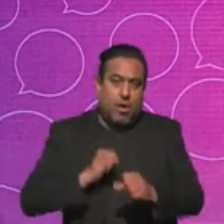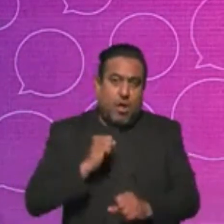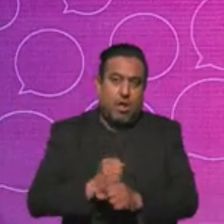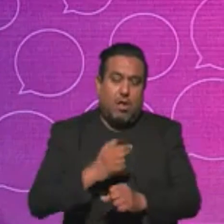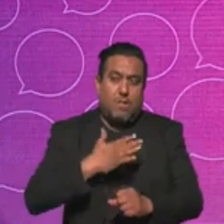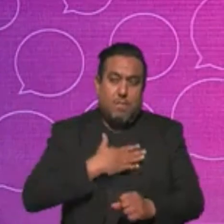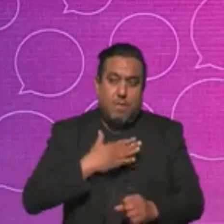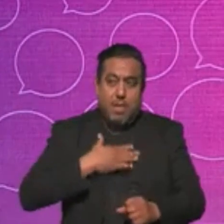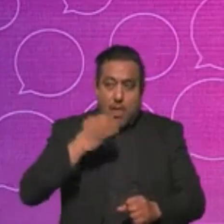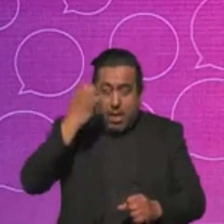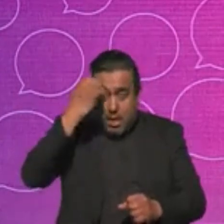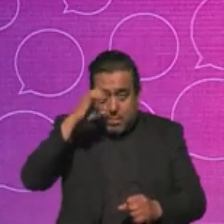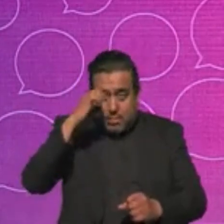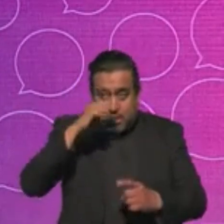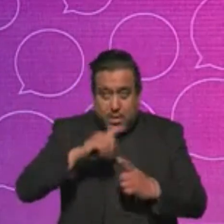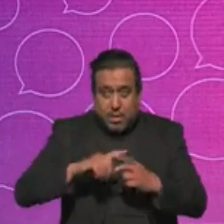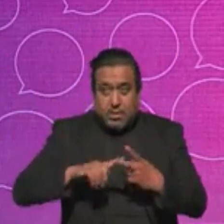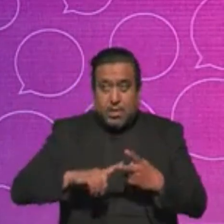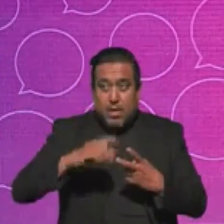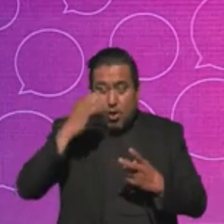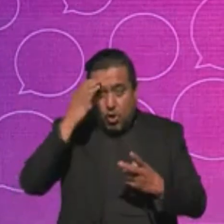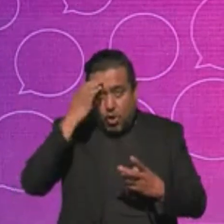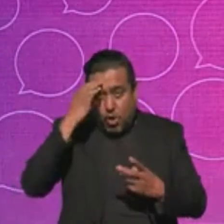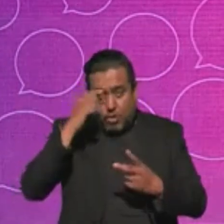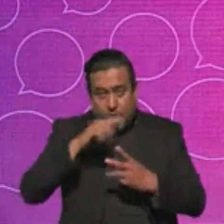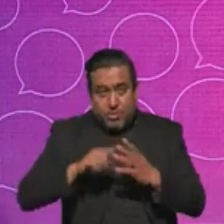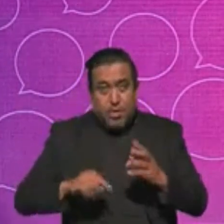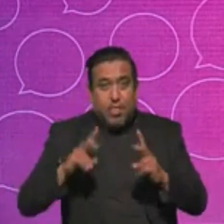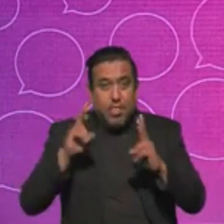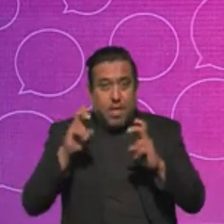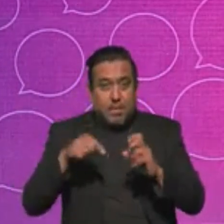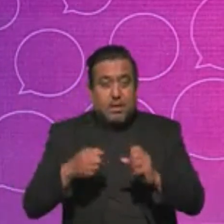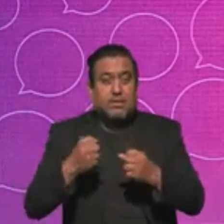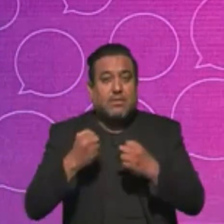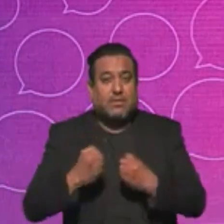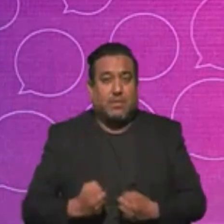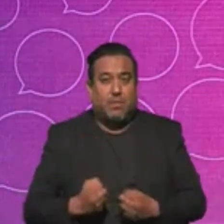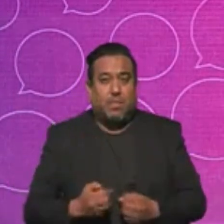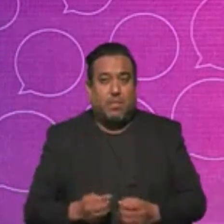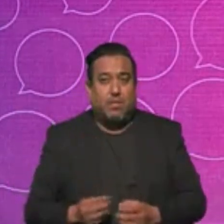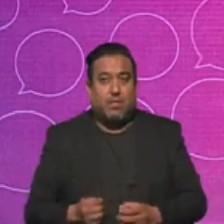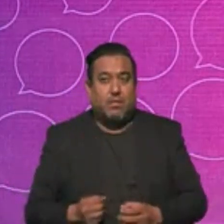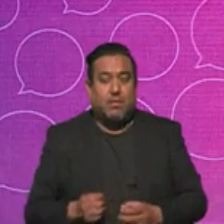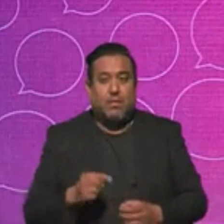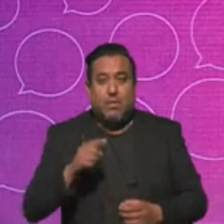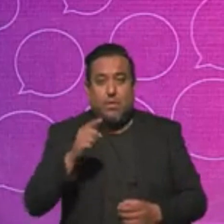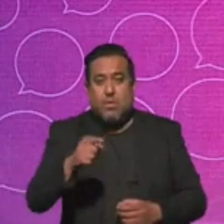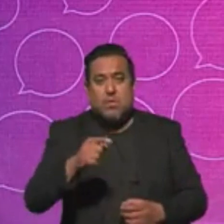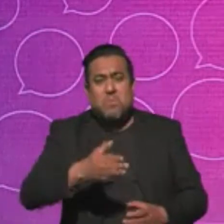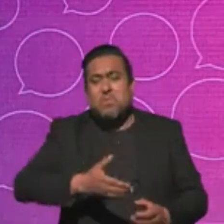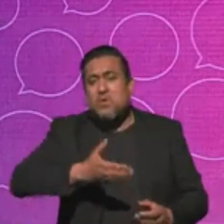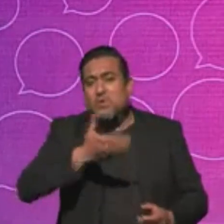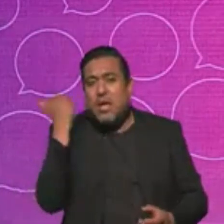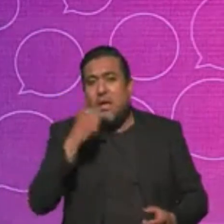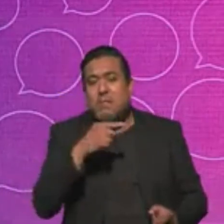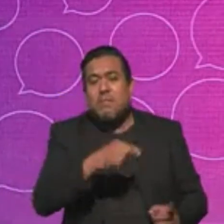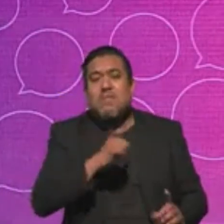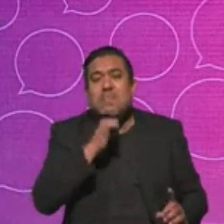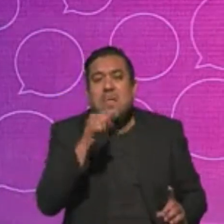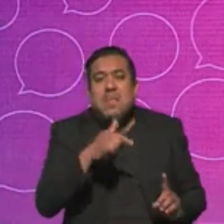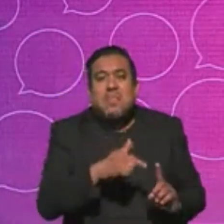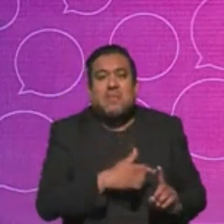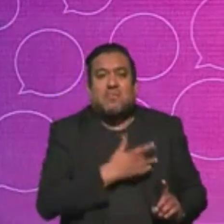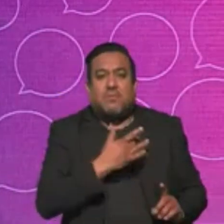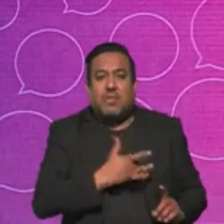experiencia conocimientos en el tema de la seguridad de lo que Es evidente que tú no tienes una pisca de sentido